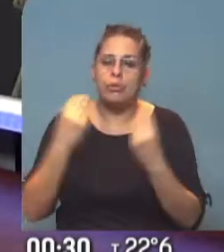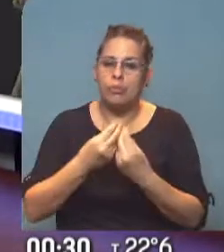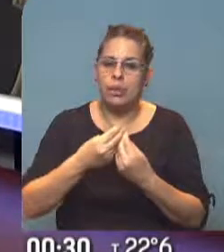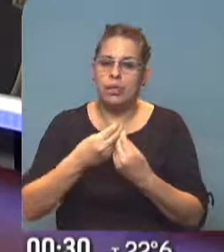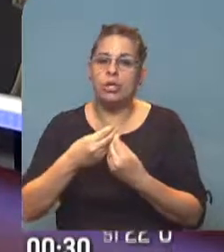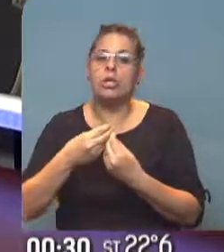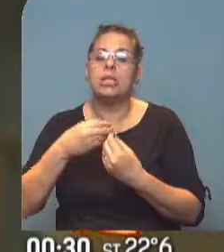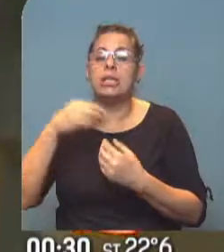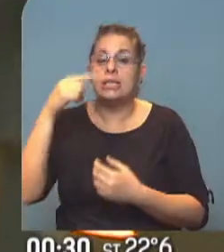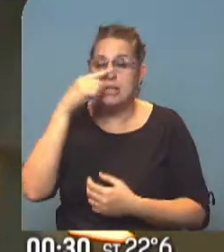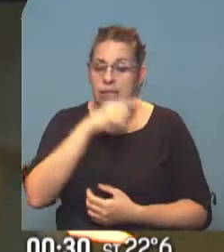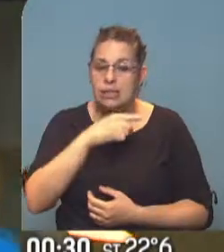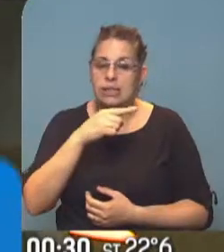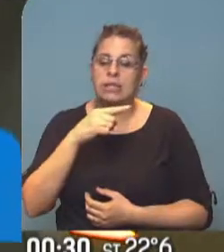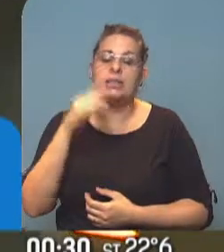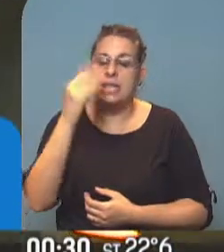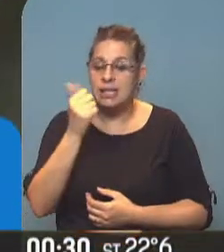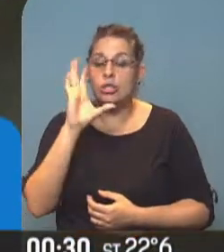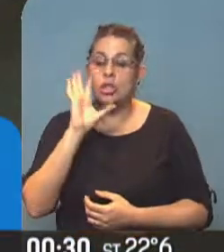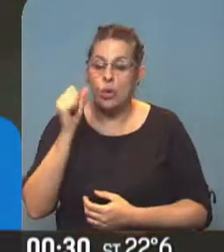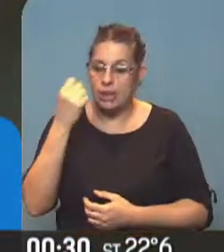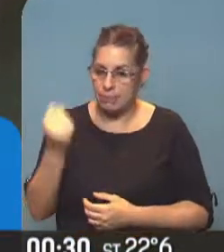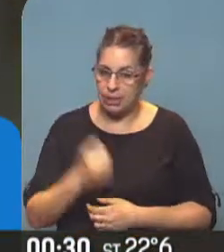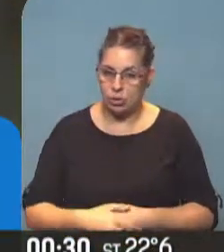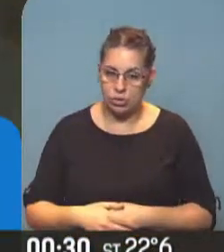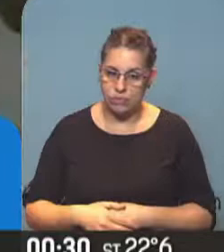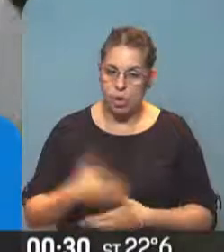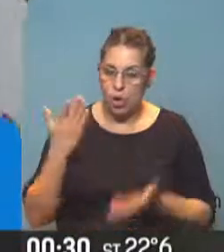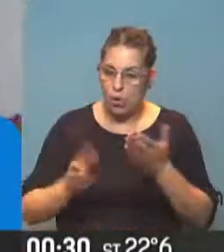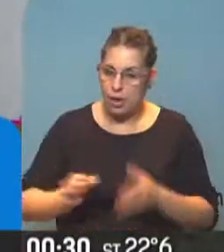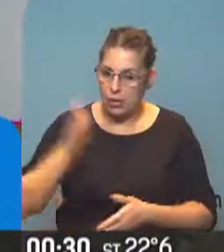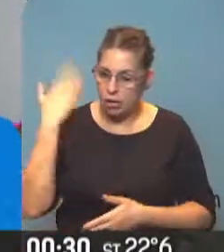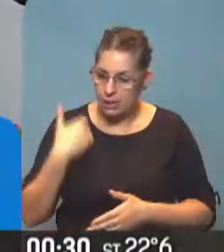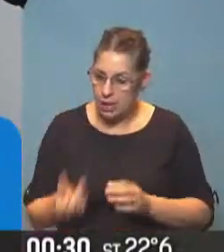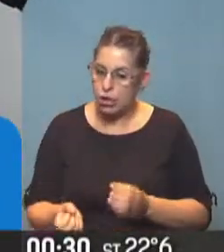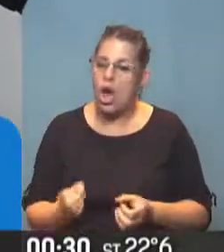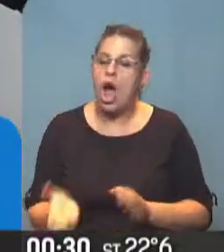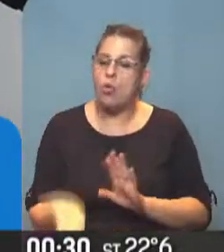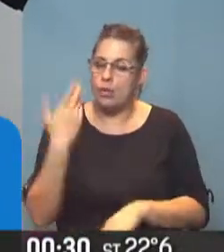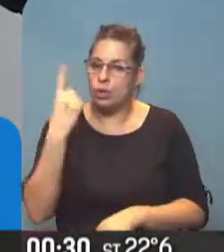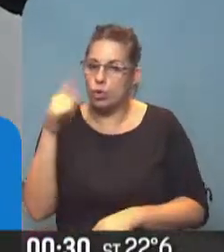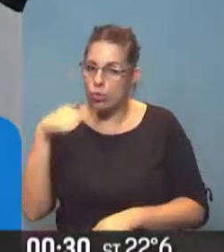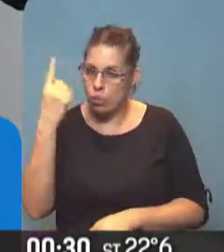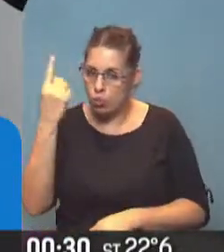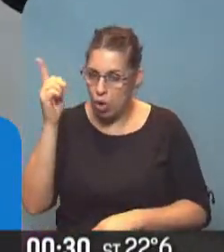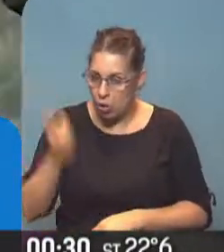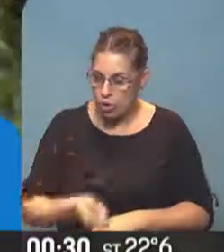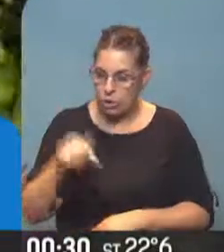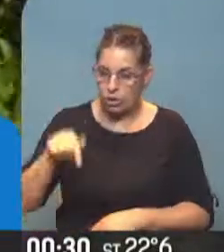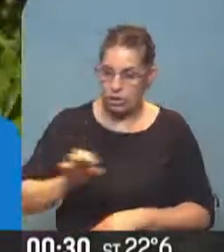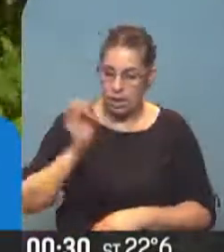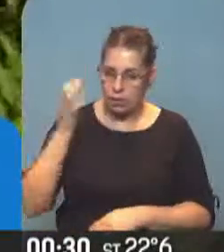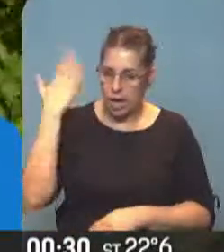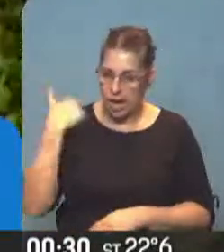pesos. Han crecido un poco con respecto al año pasado, 1,1 este año. Si bien el año pasado fue un